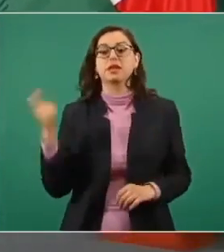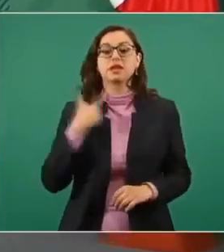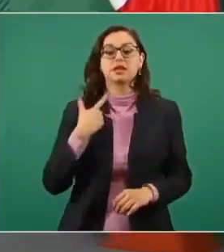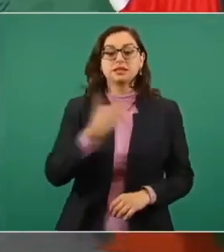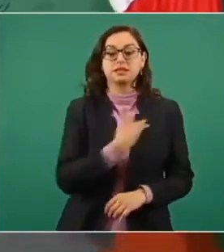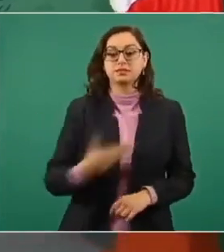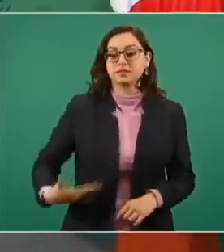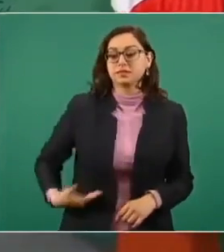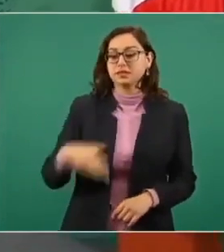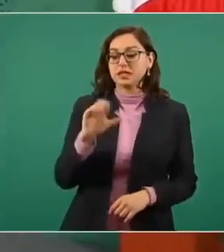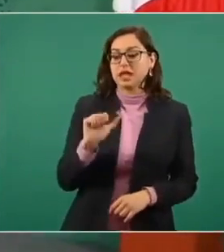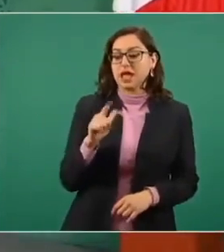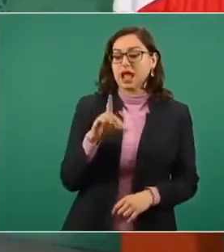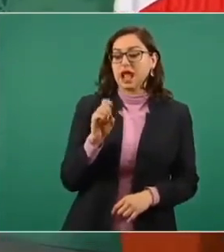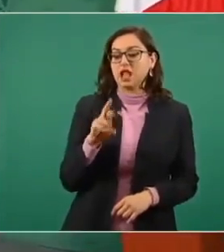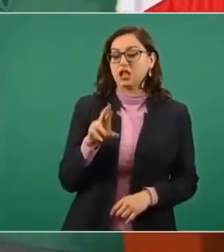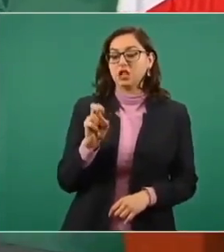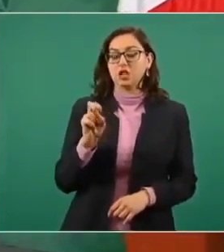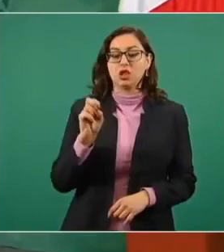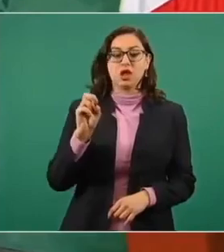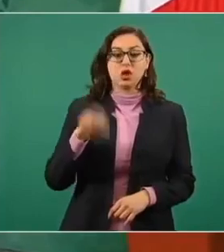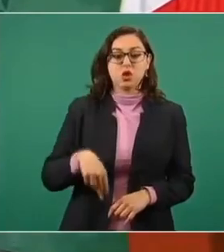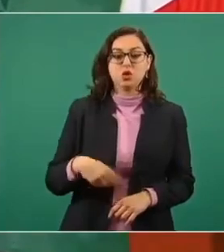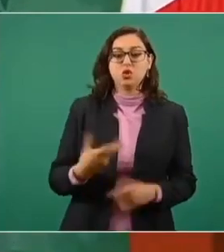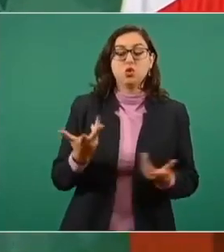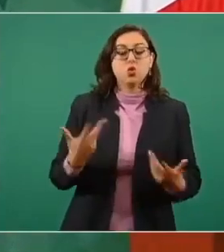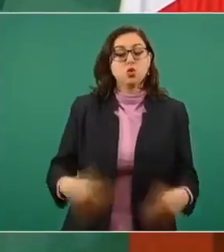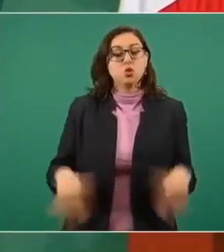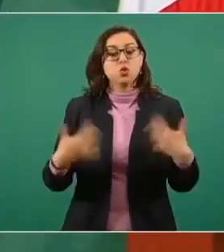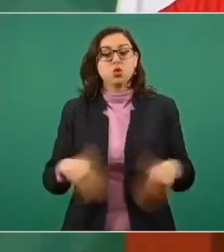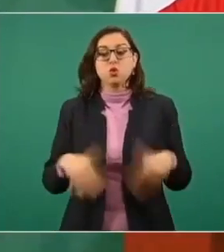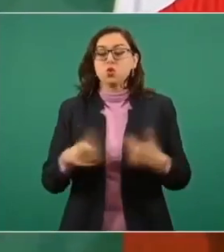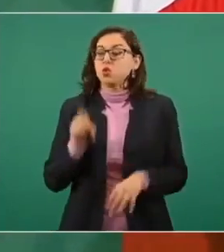su empresa favorita, Repsol,